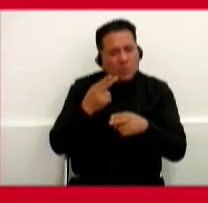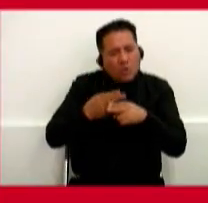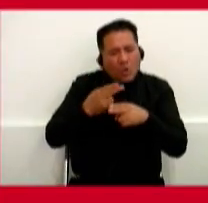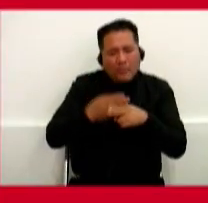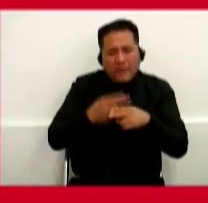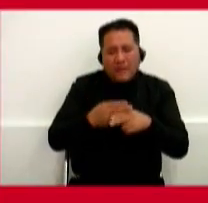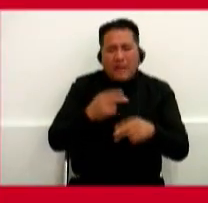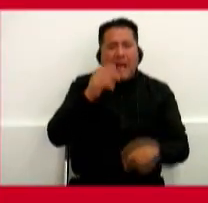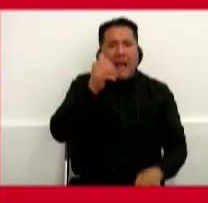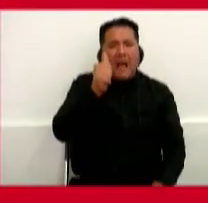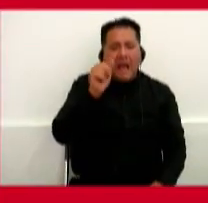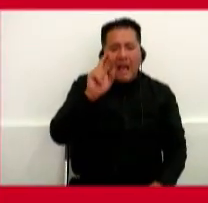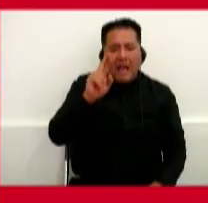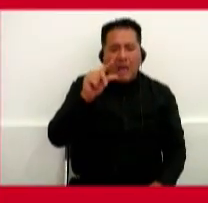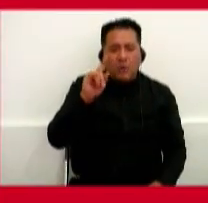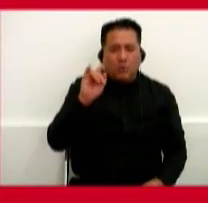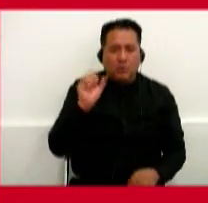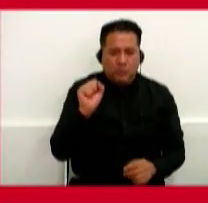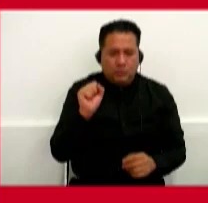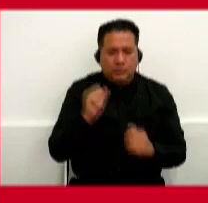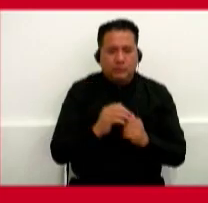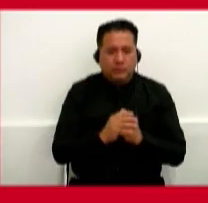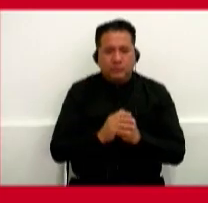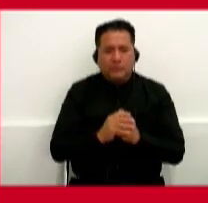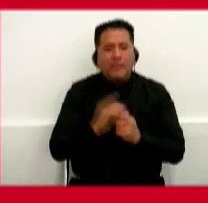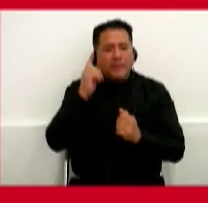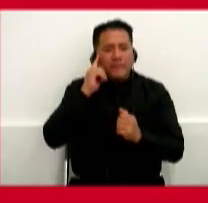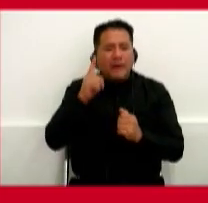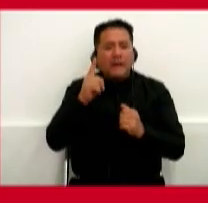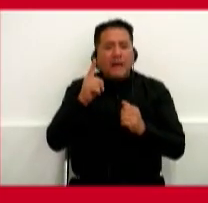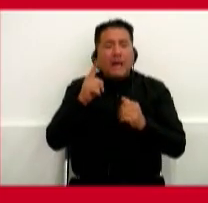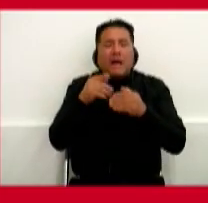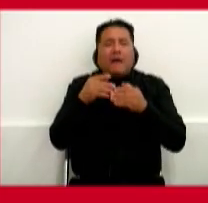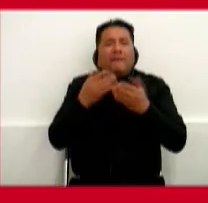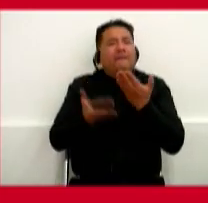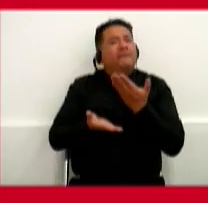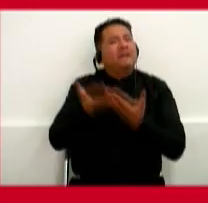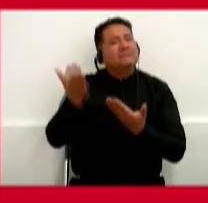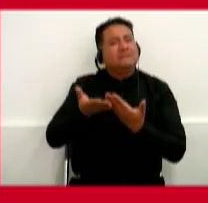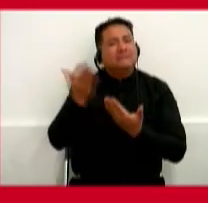permite reducir la variabilidad del carguillo de camiones.